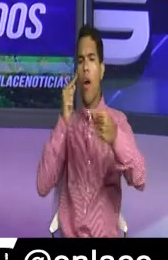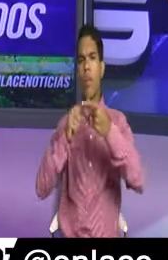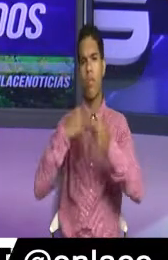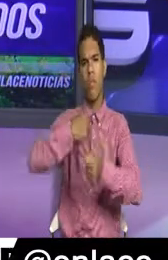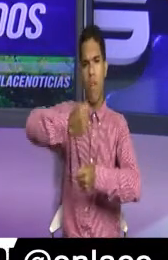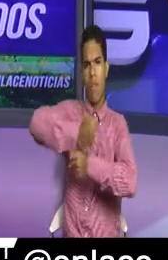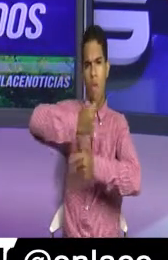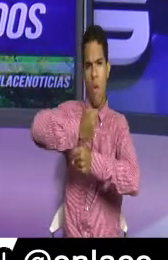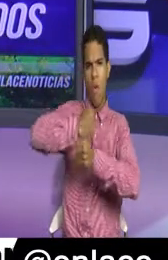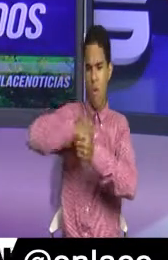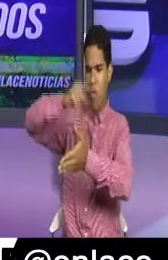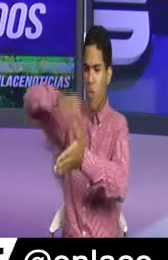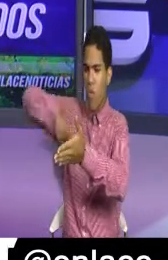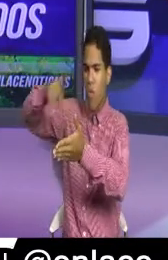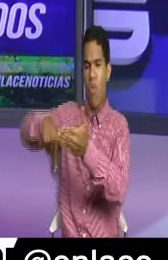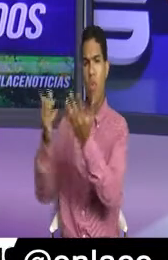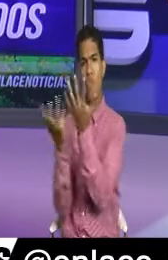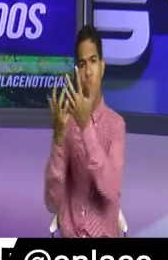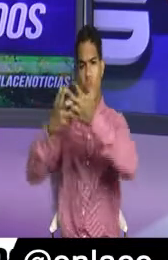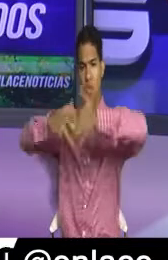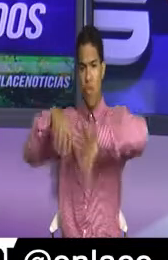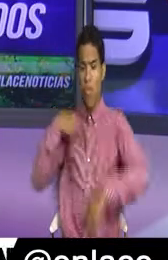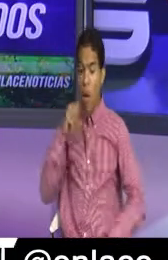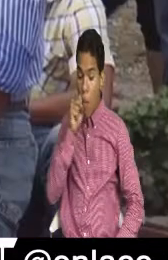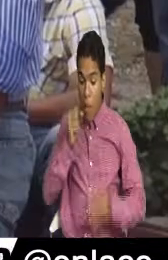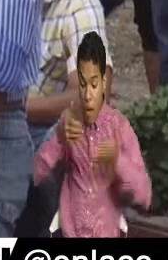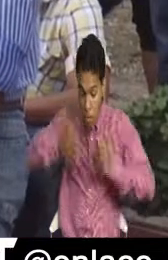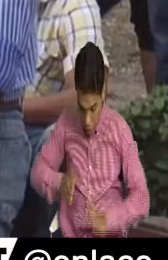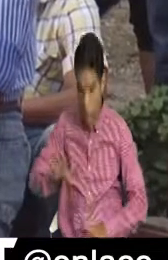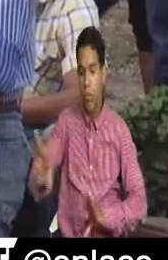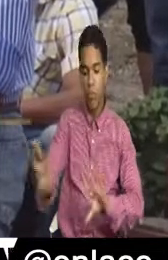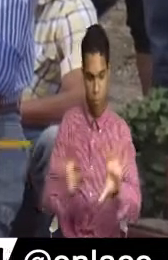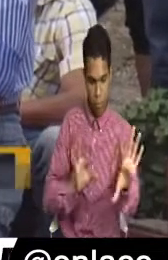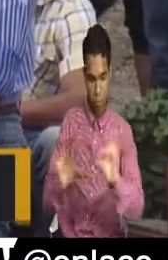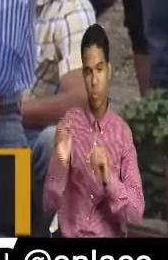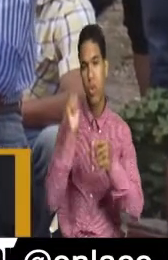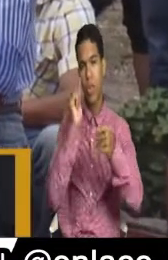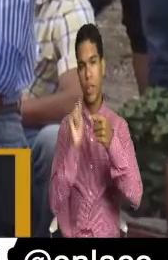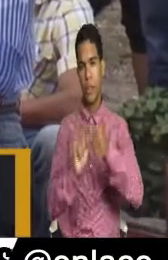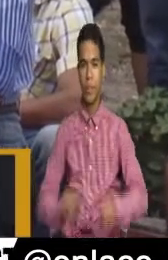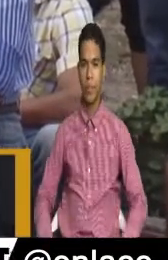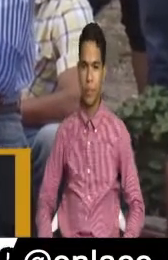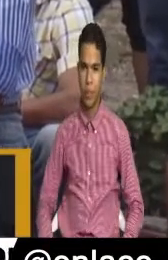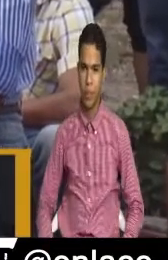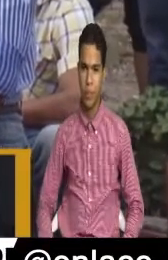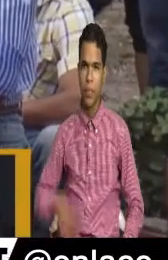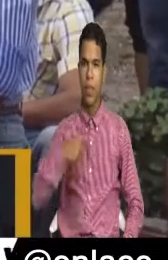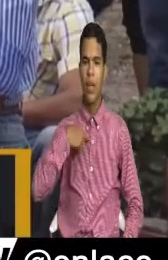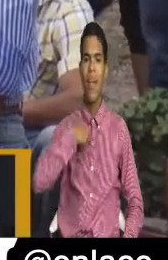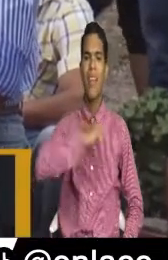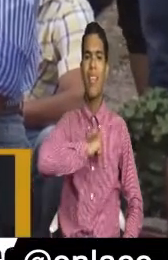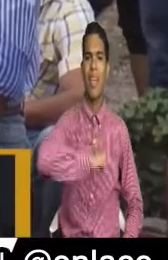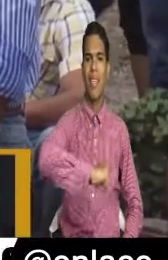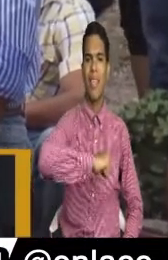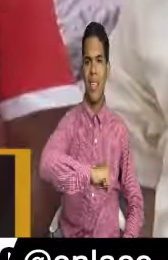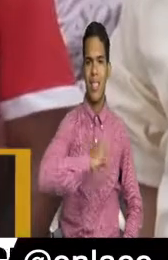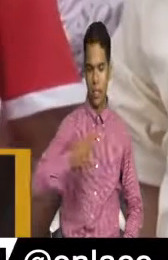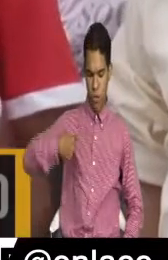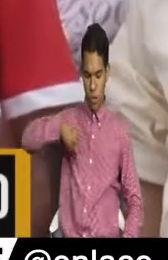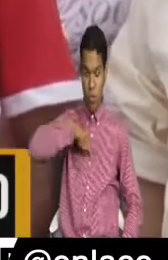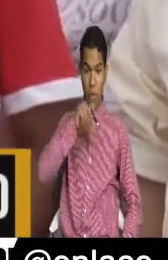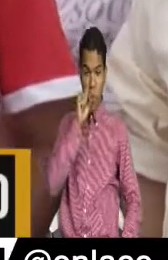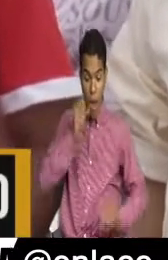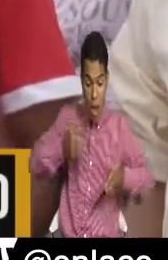firmas contratistas que llegan a la ciudad. Afiliados a la Fundación por la Defensa de la Mano de Obra Local están convocando a los desempleados